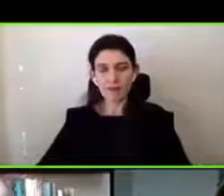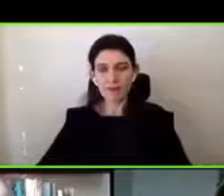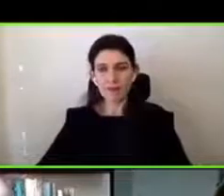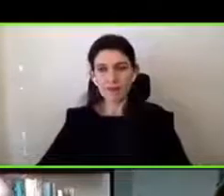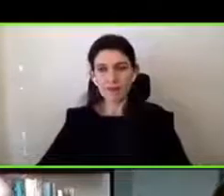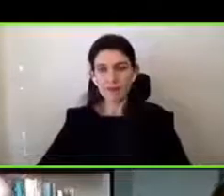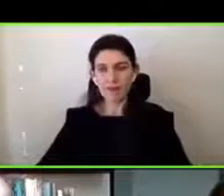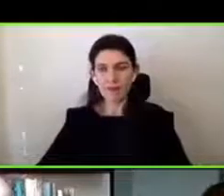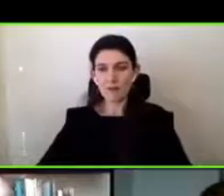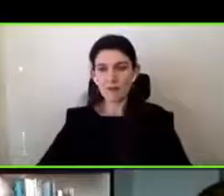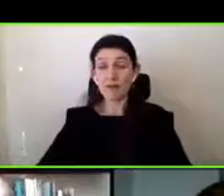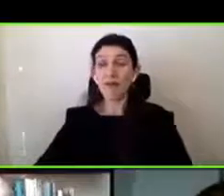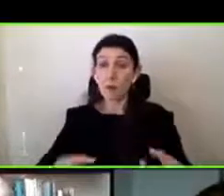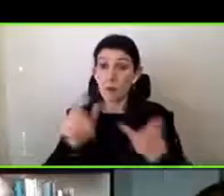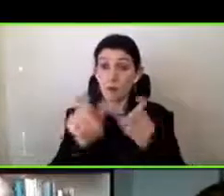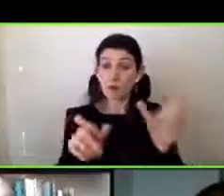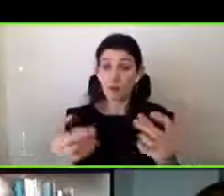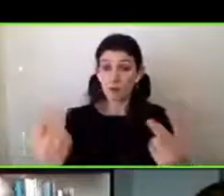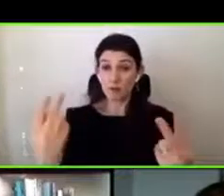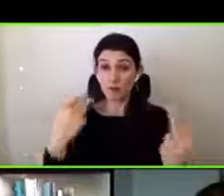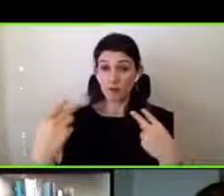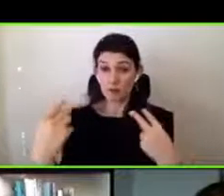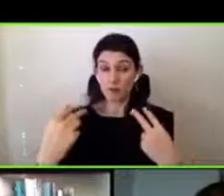Para el público que nos está viendo,